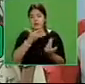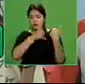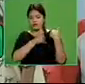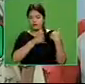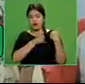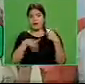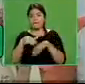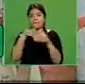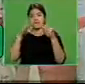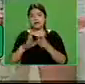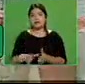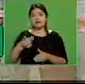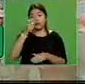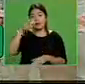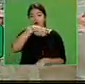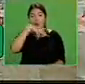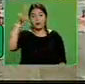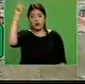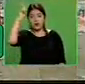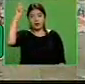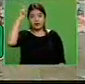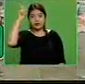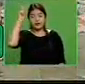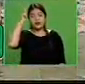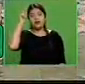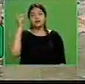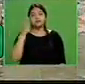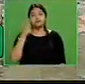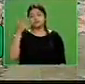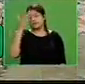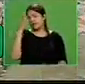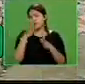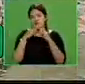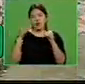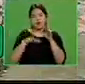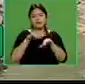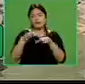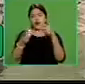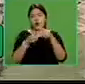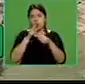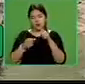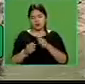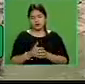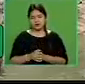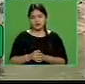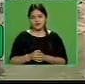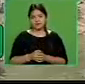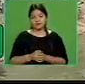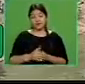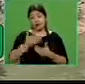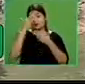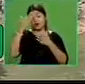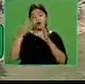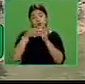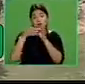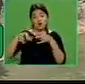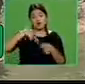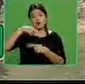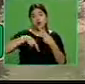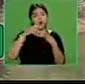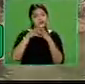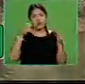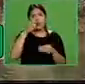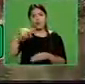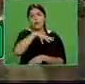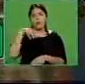estás al frente del Ministerio para los Pueblos Indígenas, ya estás al tanto de todos los pasos que se están dando. Sí, es bueno, un saludo solidario y revolucionario a